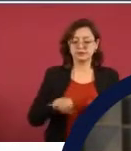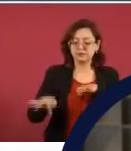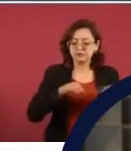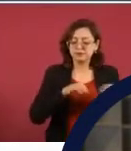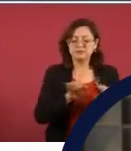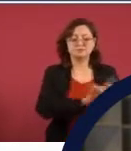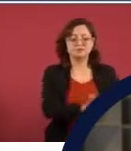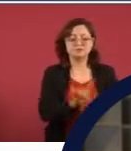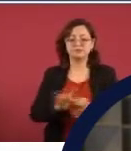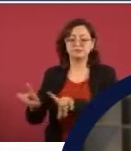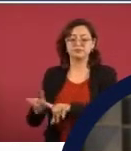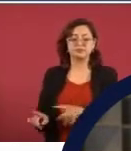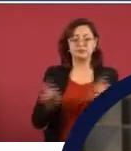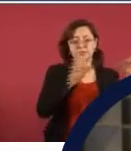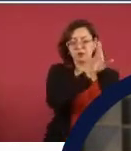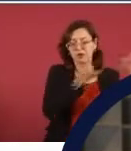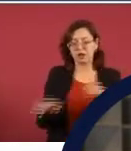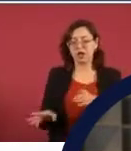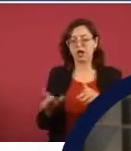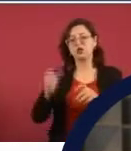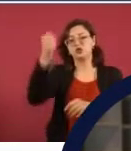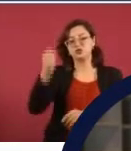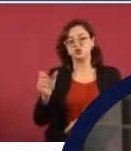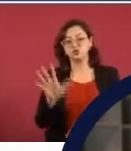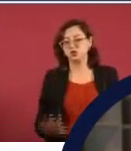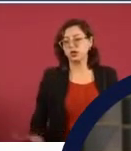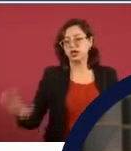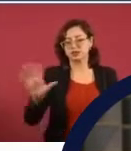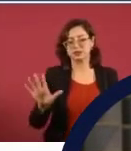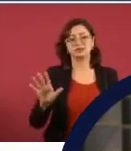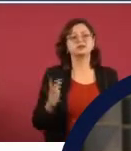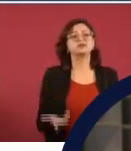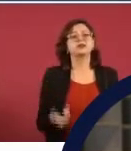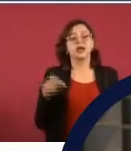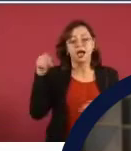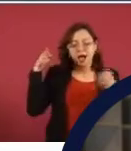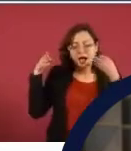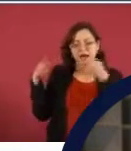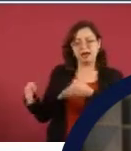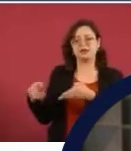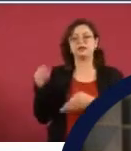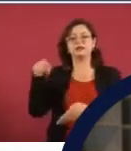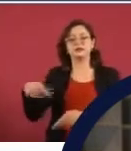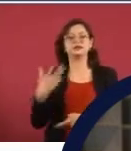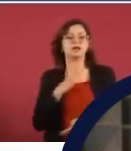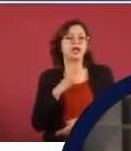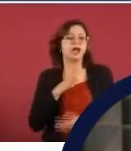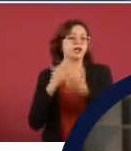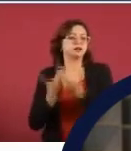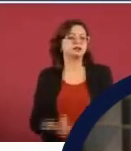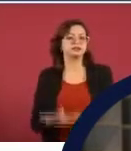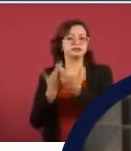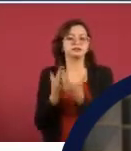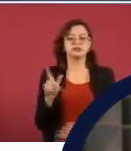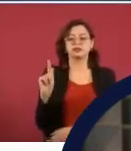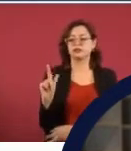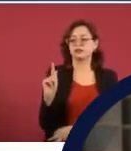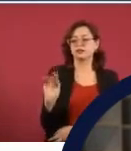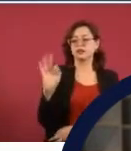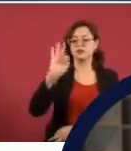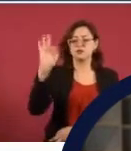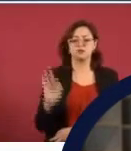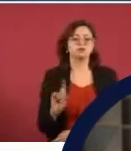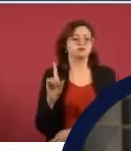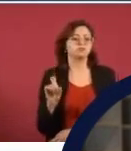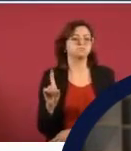de menos 6% de crecimiento también, y sin embargo, el sexenio estuvo pues por arriba del 2%. Entonces